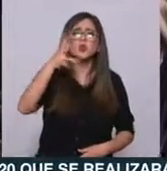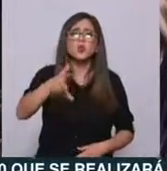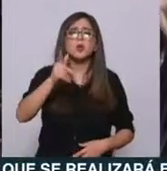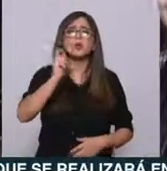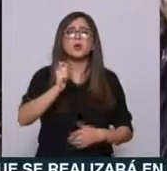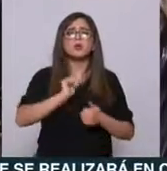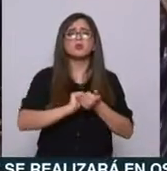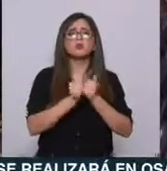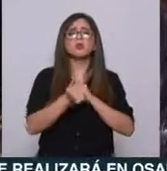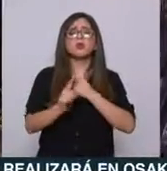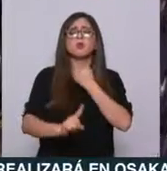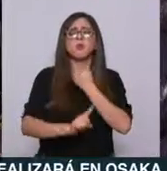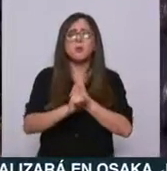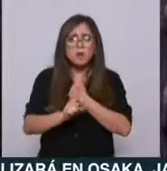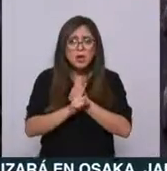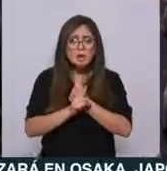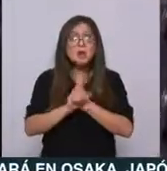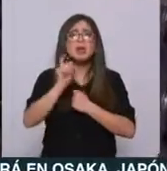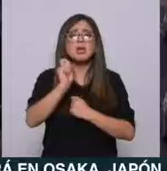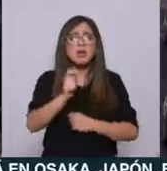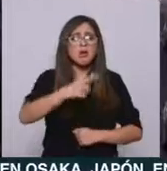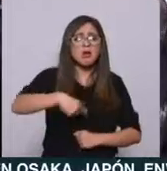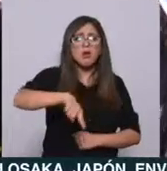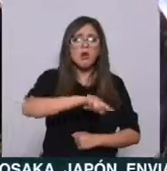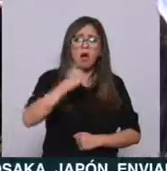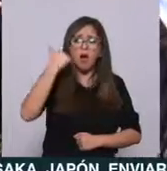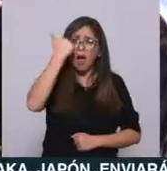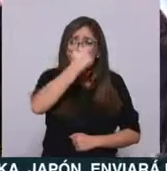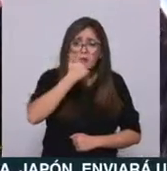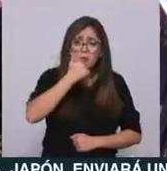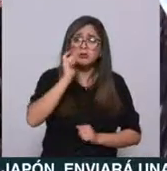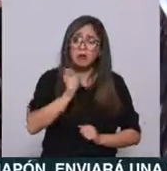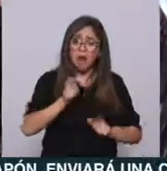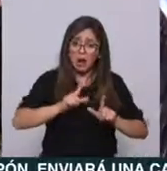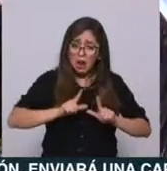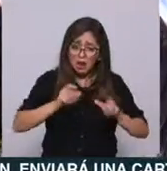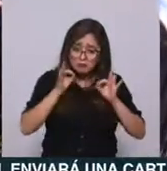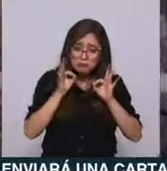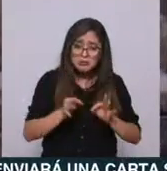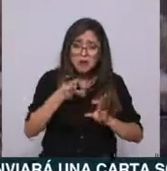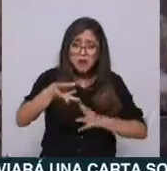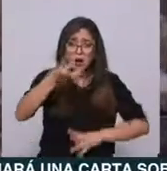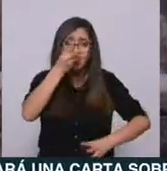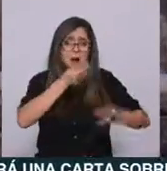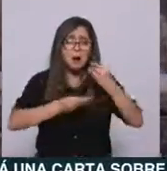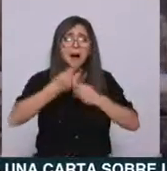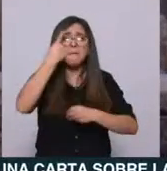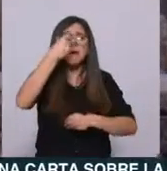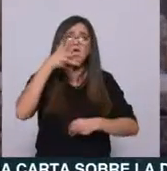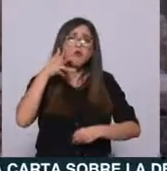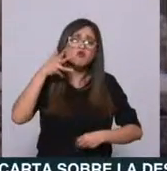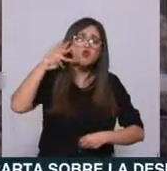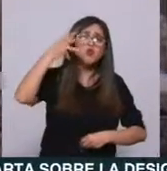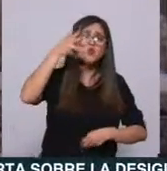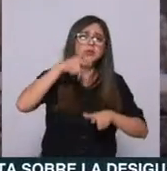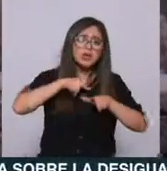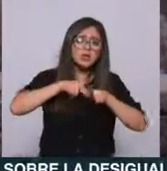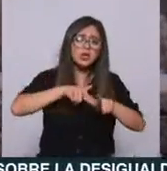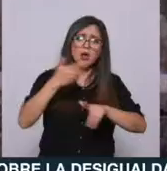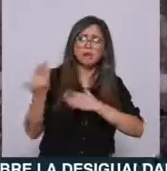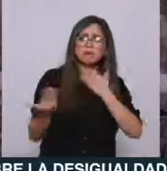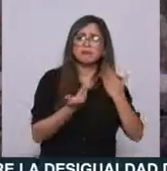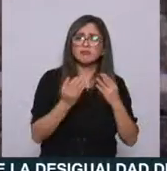serio, porque estamos trayendo generaciones que no están listas para poder insertarse, continuar sus estudios,